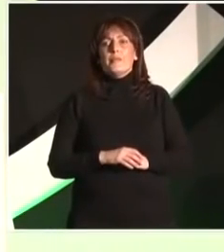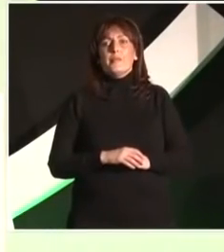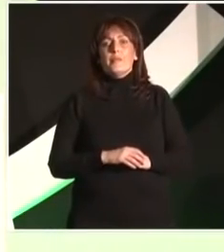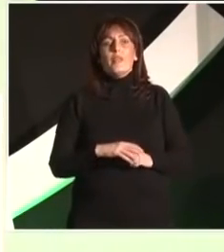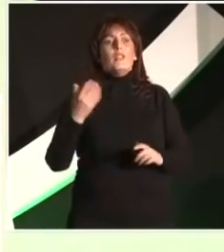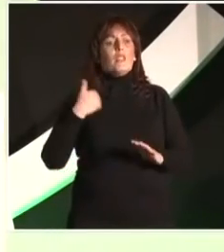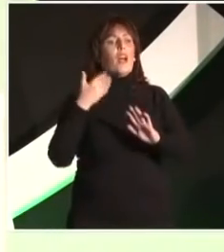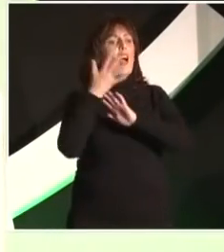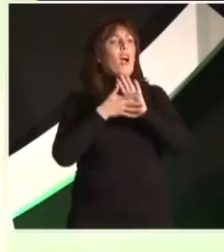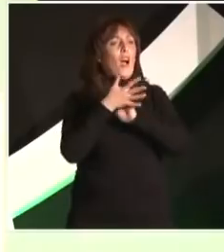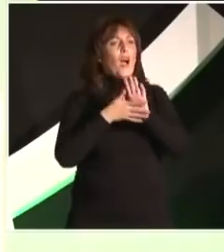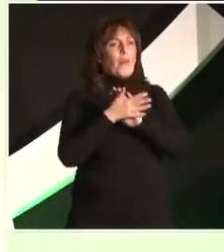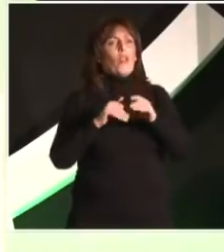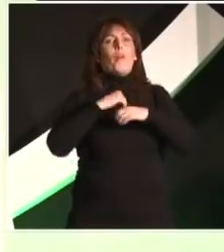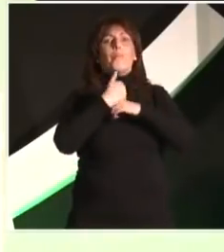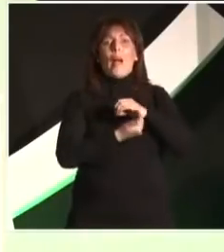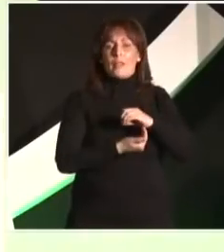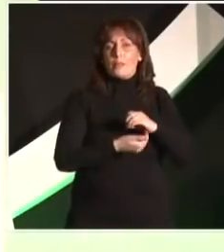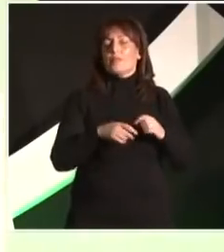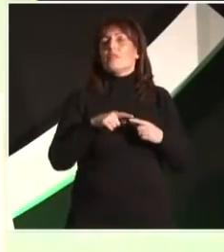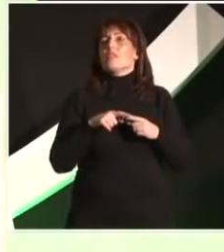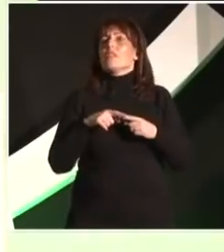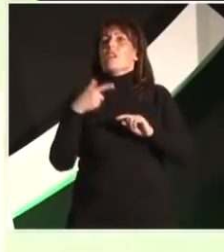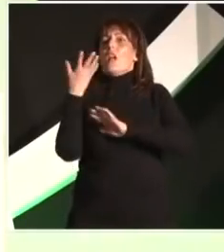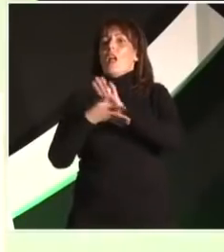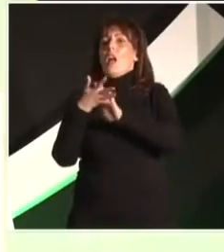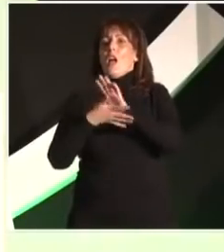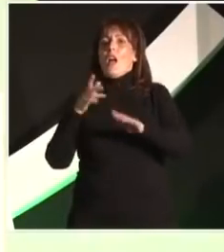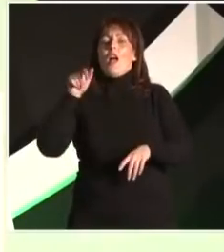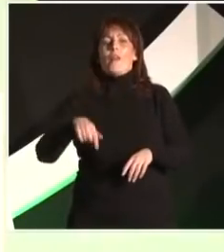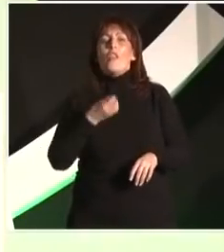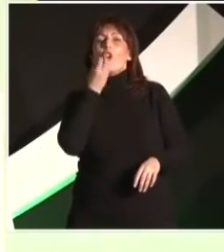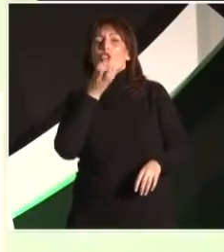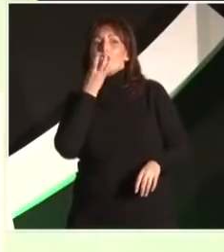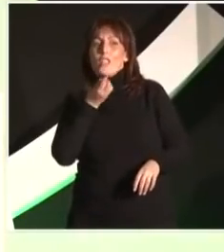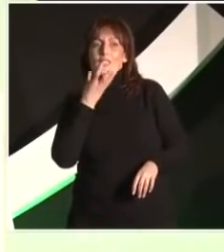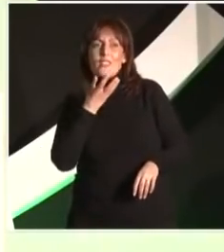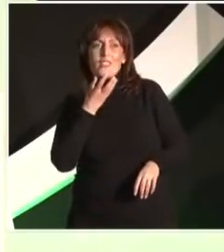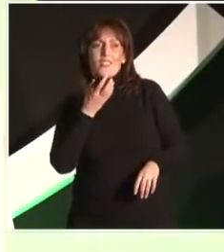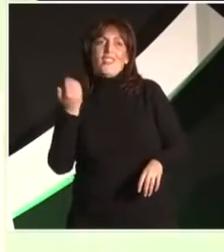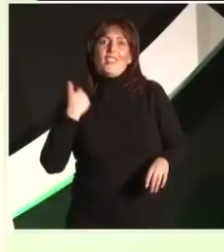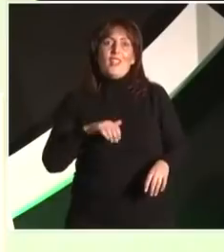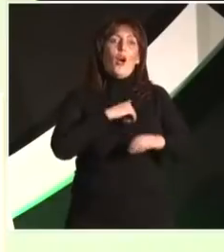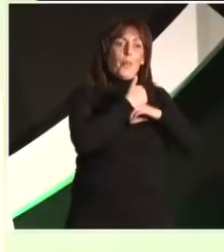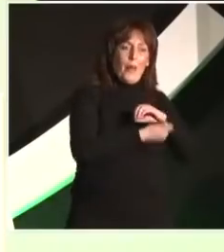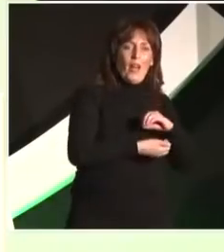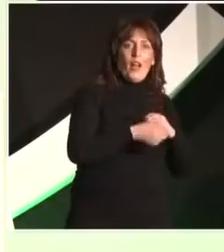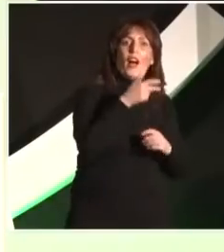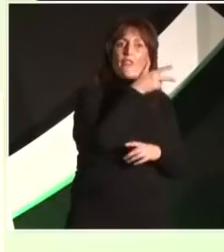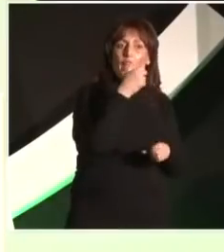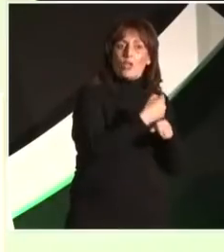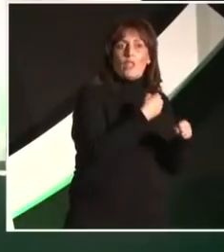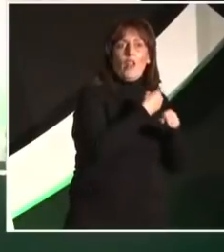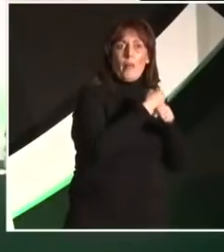Hemos hablado de pan, pero también tenemos que hablar de Rosa. Queremos pan, queremos derecho al